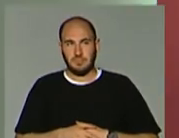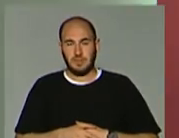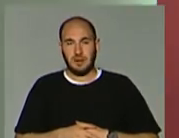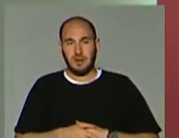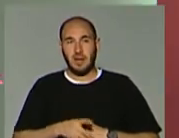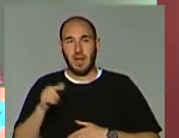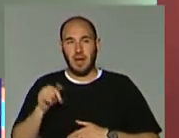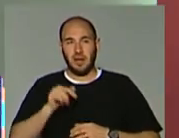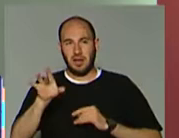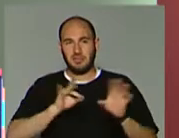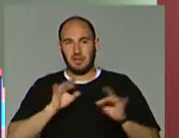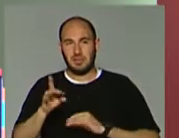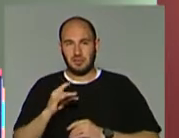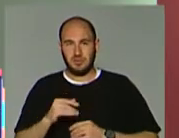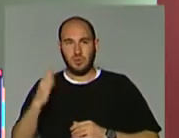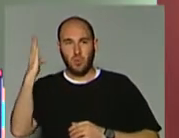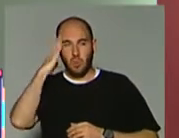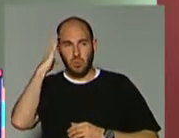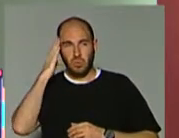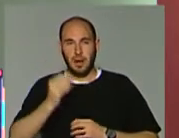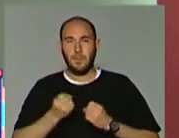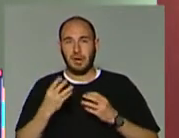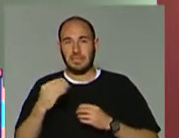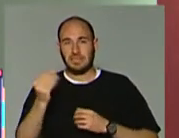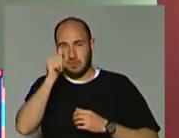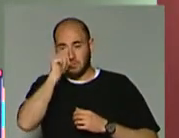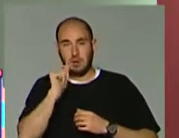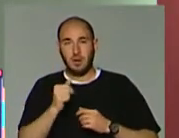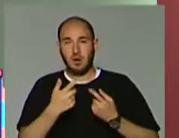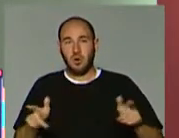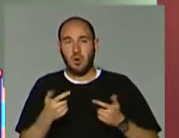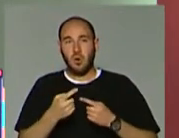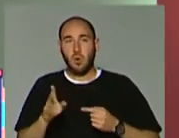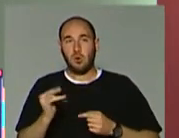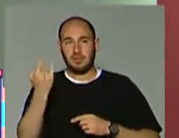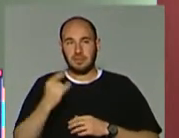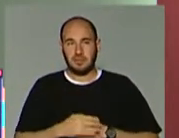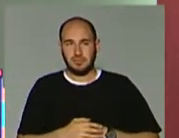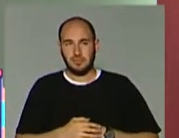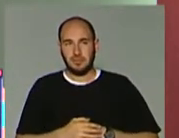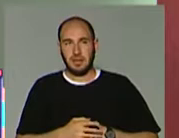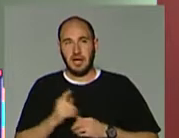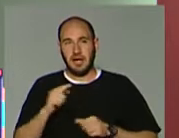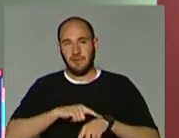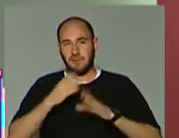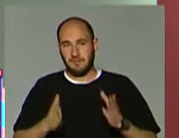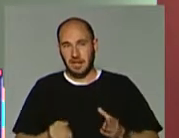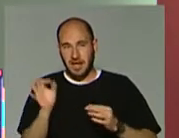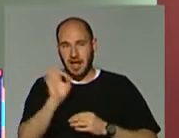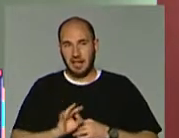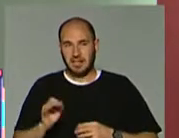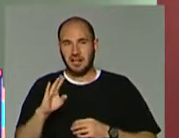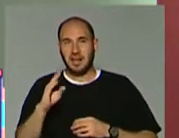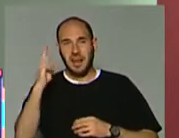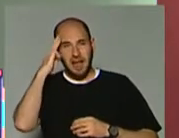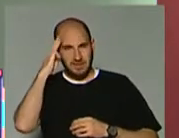Ahora les tengo una invitación cultural porque este fin de semana el coro de la universidad cierra su ciclo artístico en la